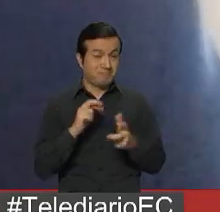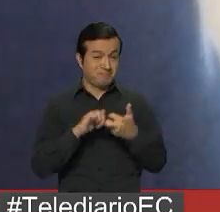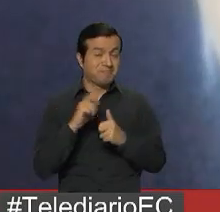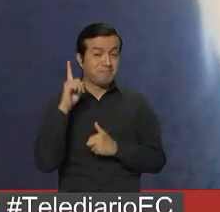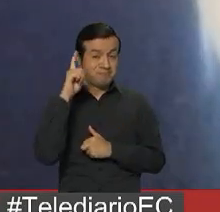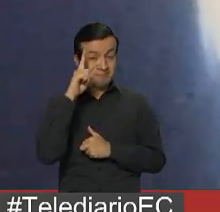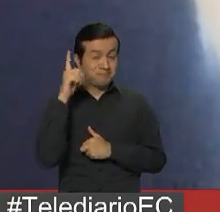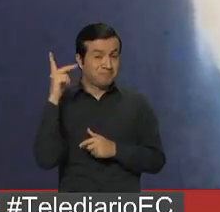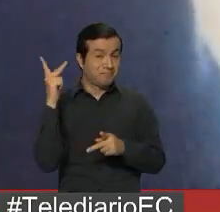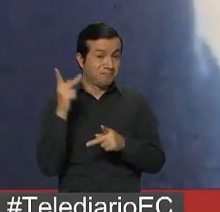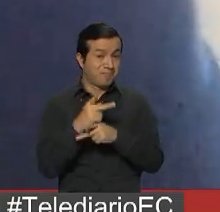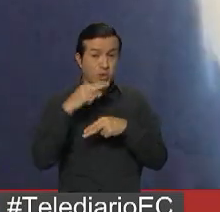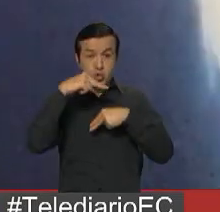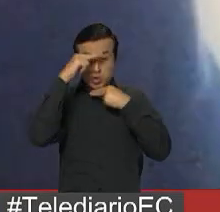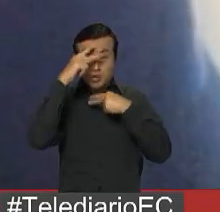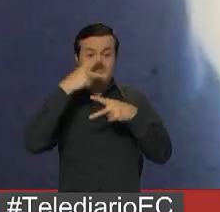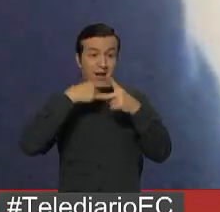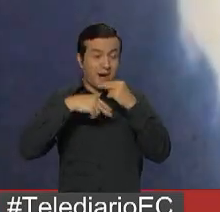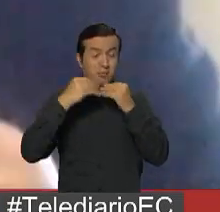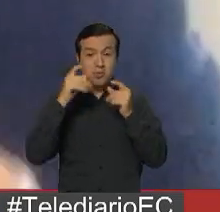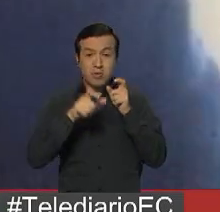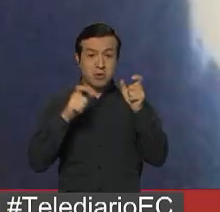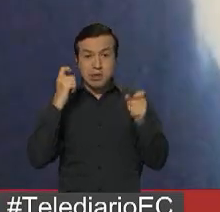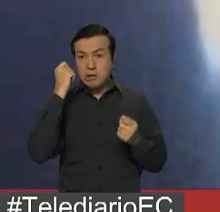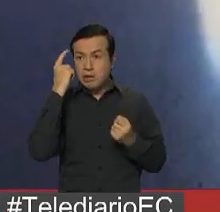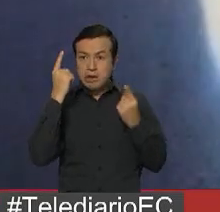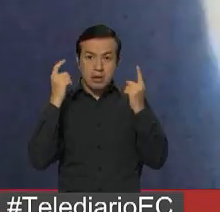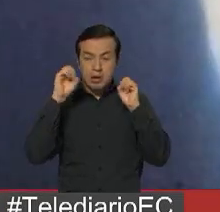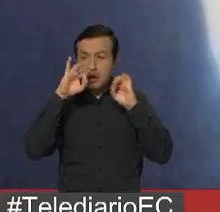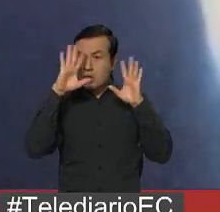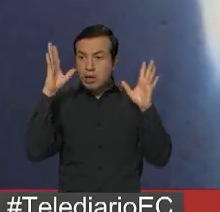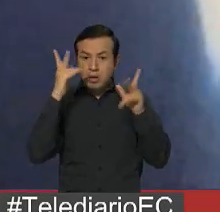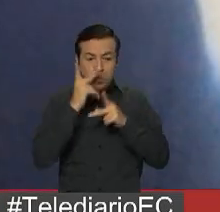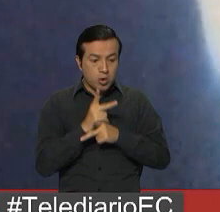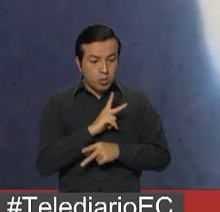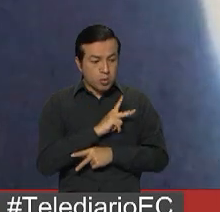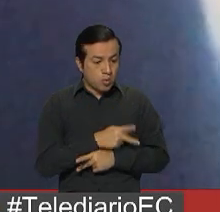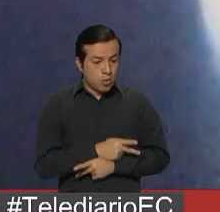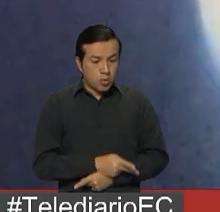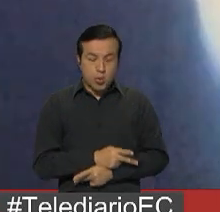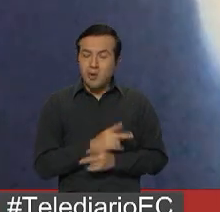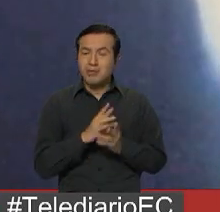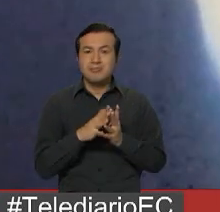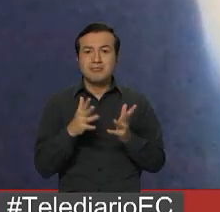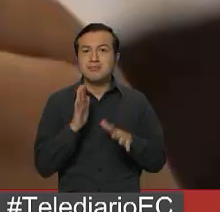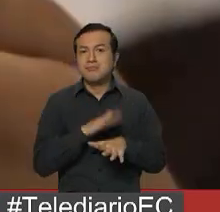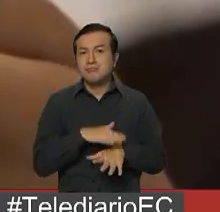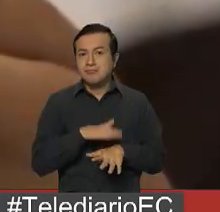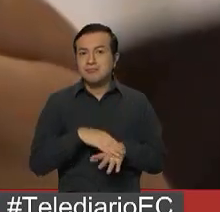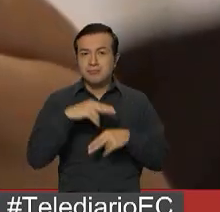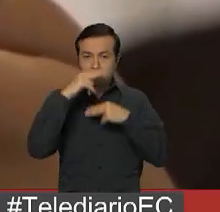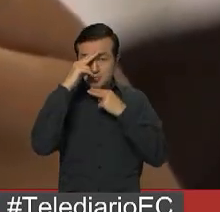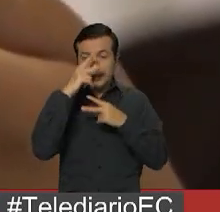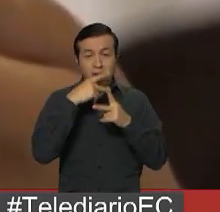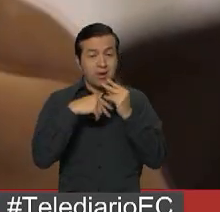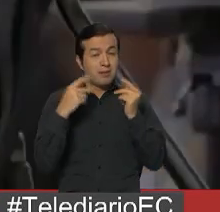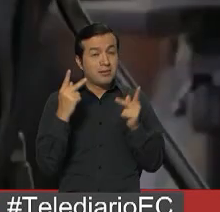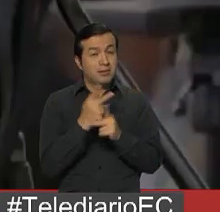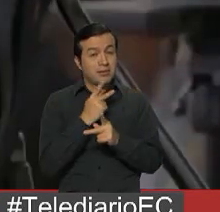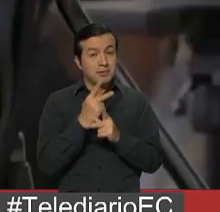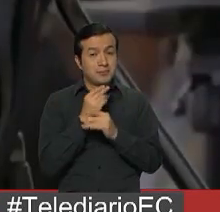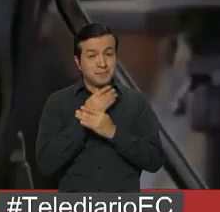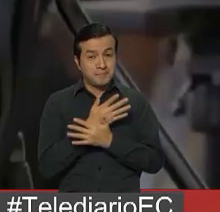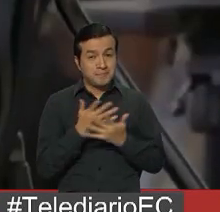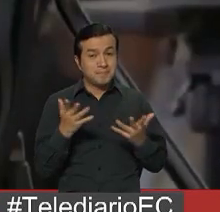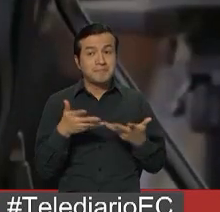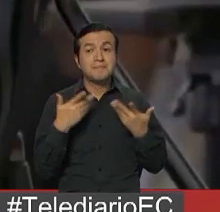afectando la capacidad de las personas para autoprotegerse frente al peligro de la enfermedad en conclusión este debate se